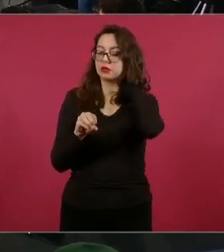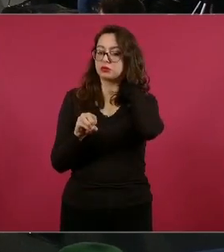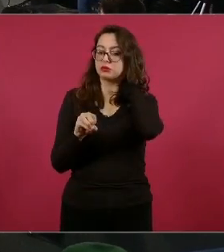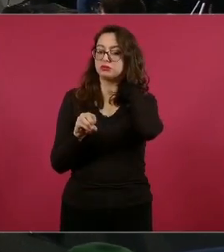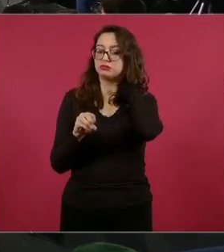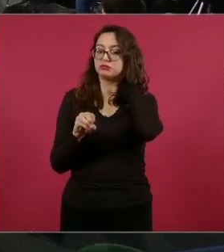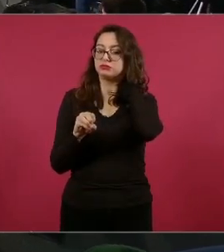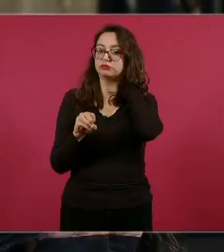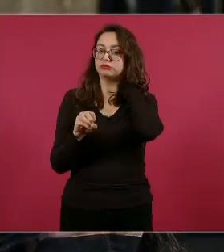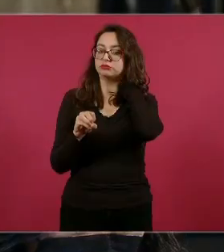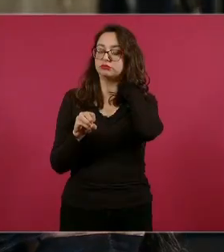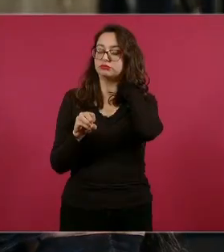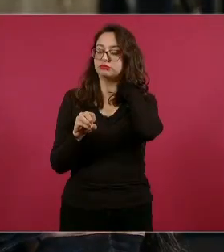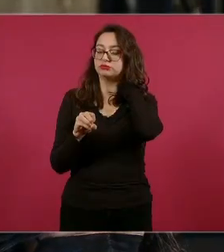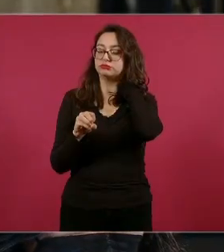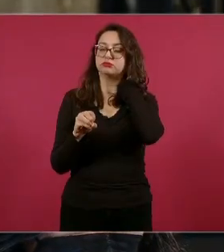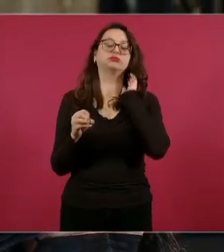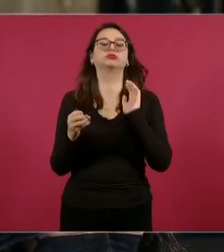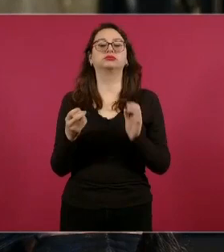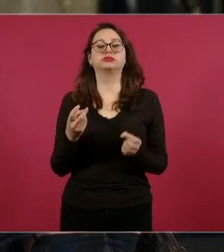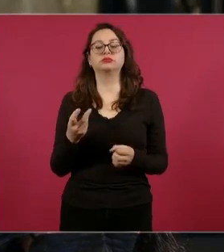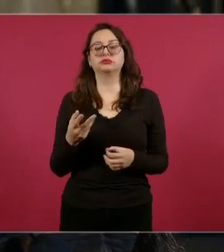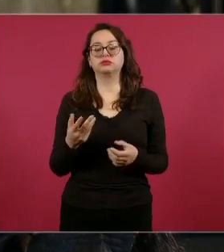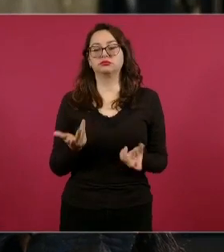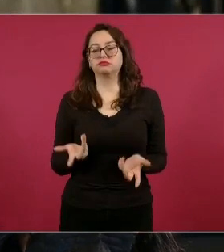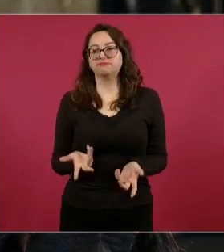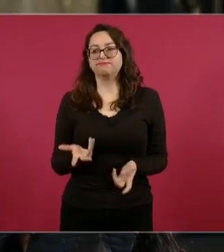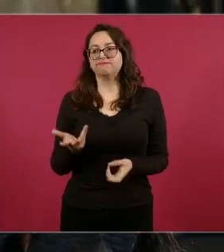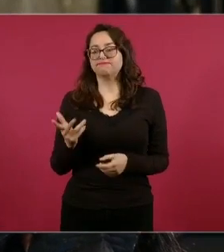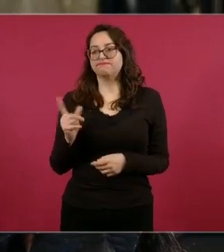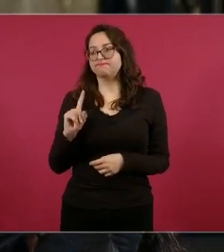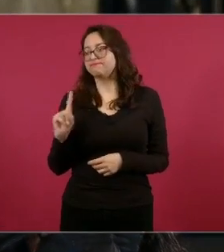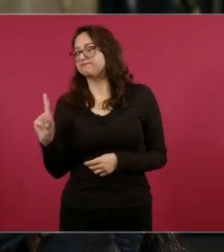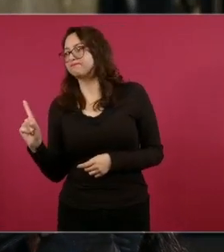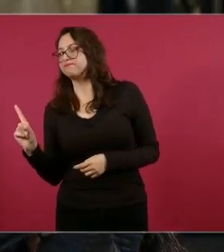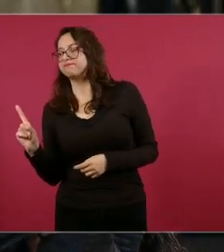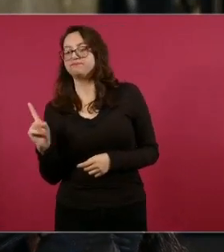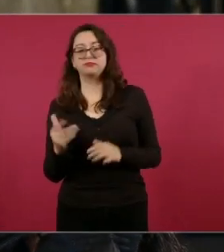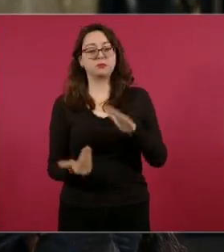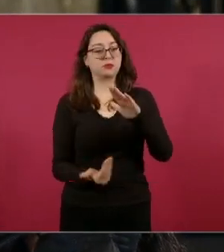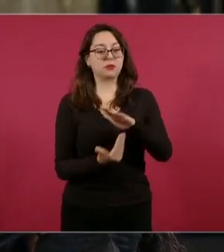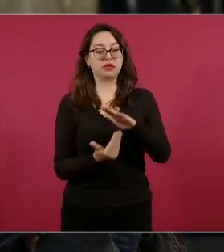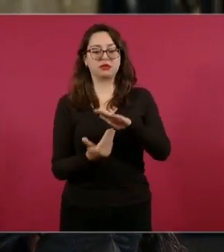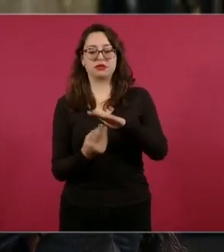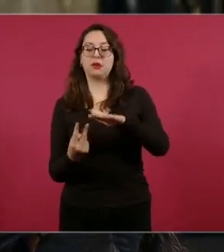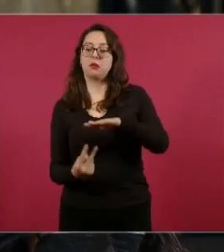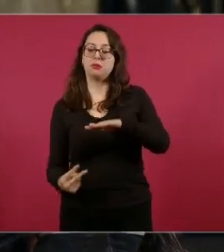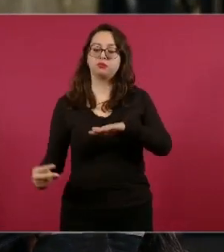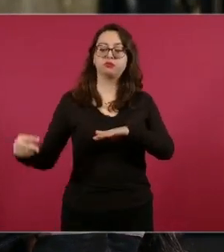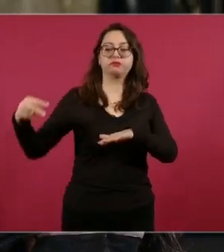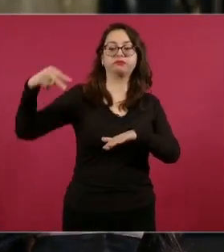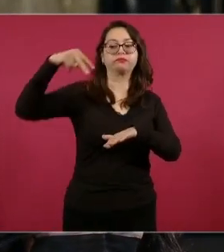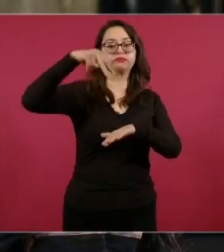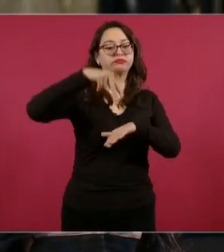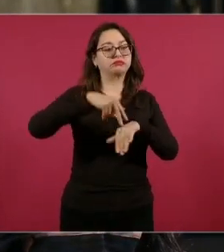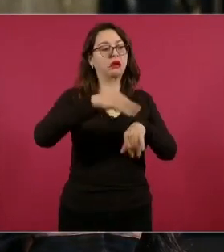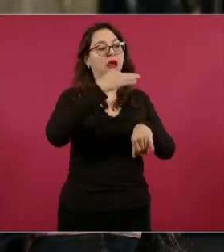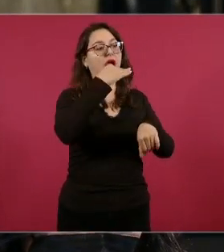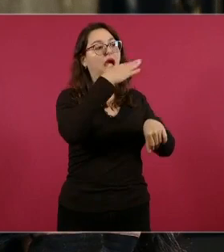ponen una silla, una mesa, y se sube en esa mesa Líbano y da un parte médico diciendo